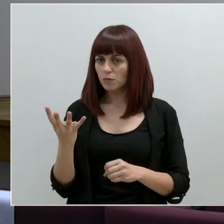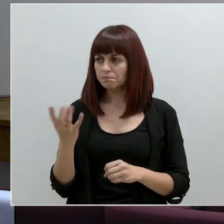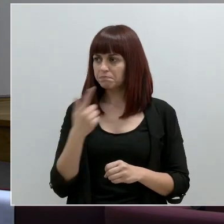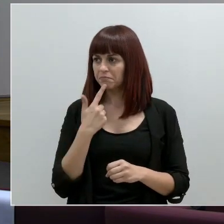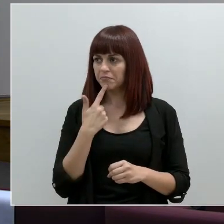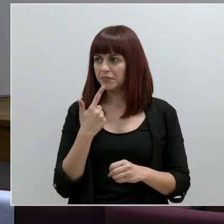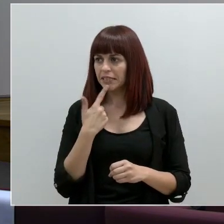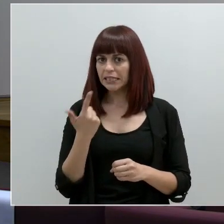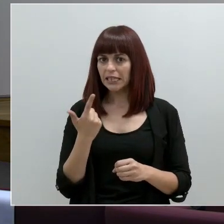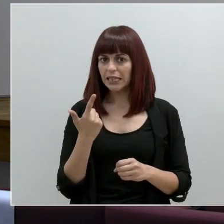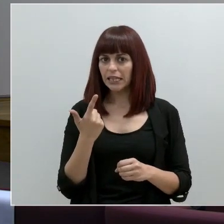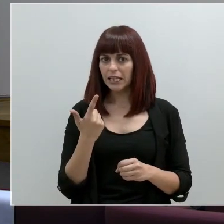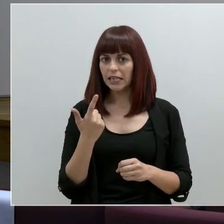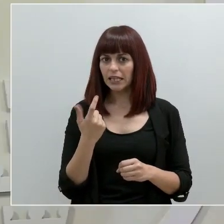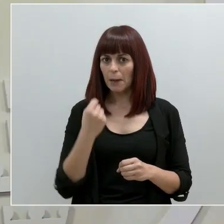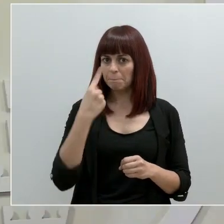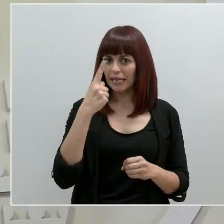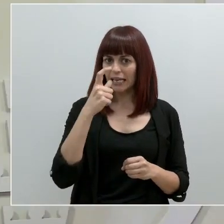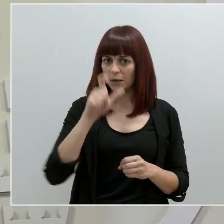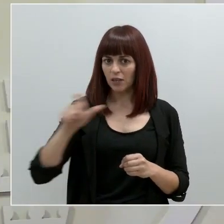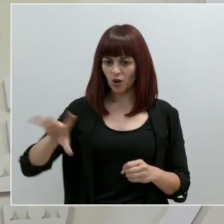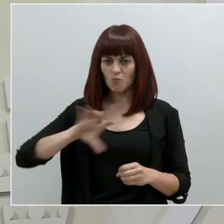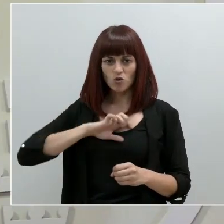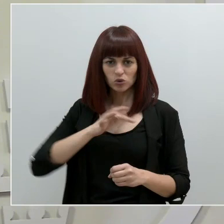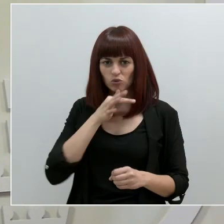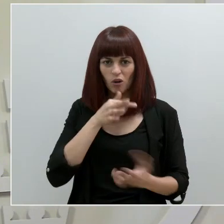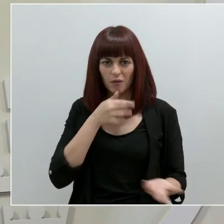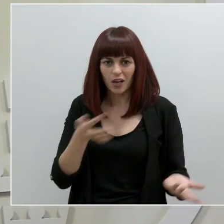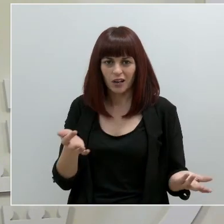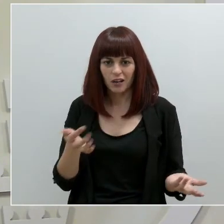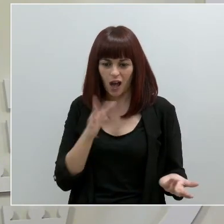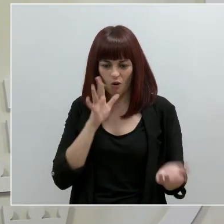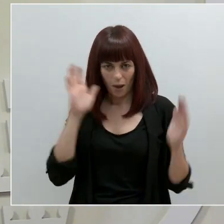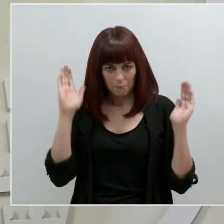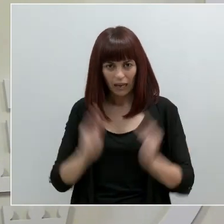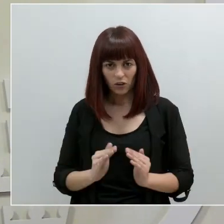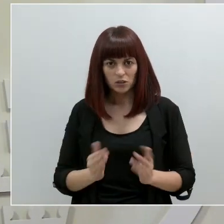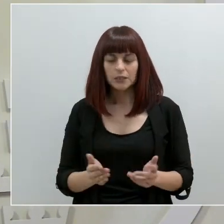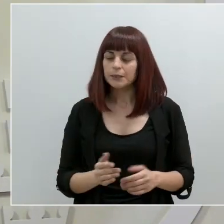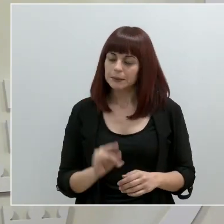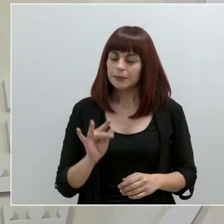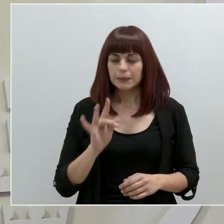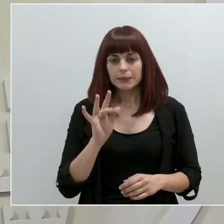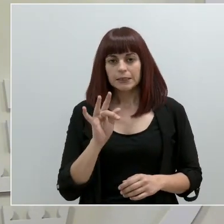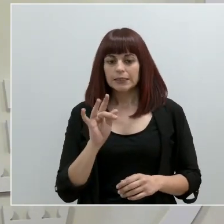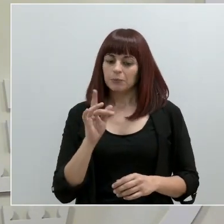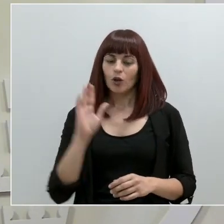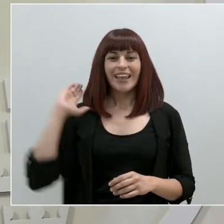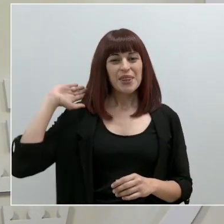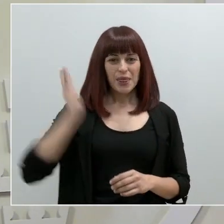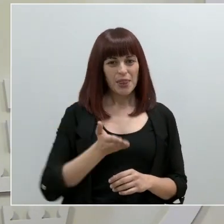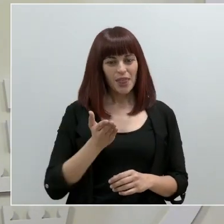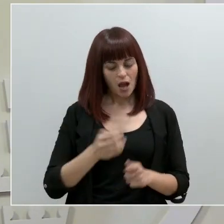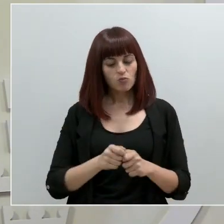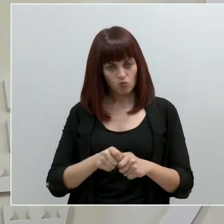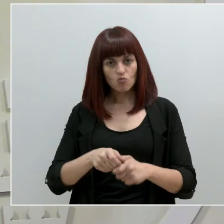de 2.000 ni de 1.000 casos. Efectivamente, pero todavía sigue siendo una cifra, las tasas de incidencia tan